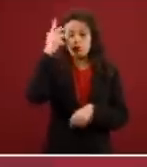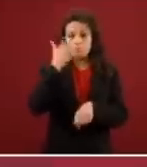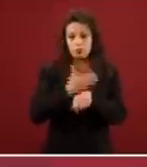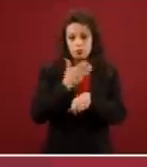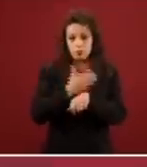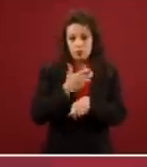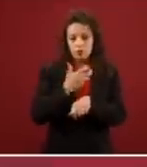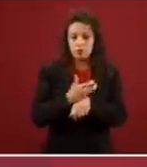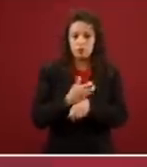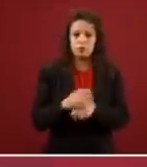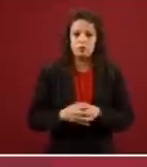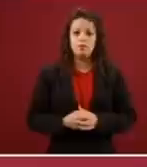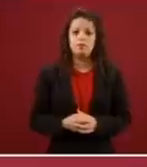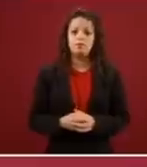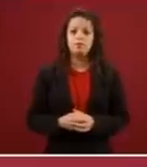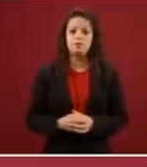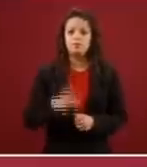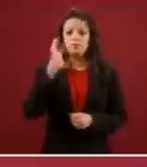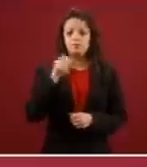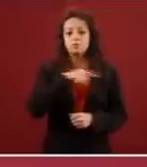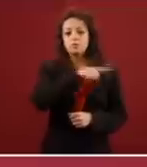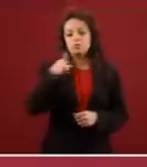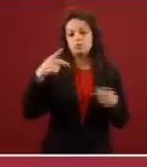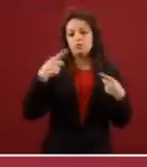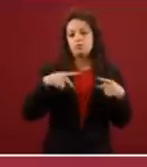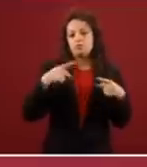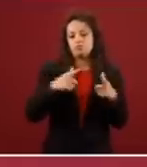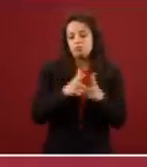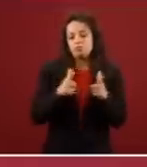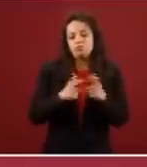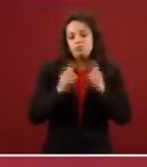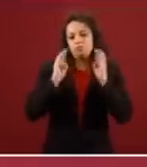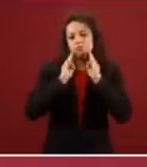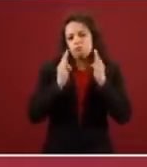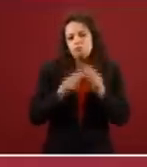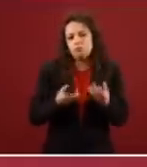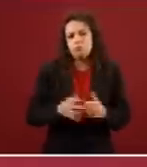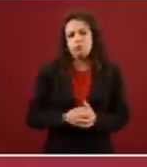o los delincuentes comunes.